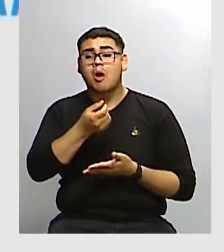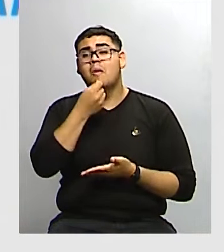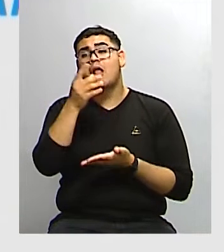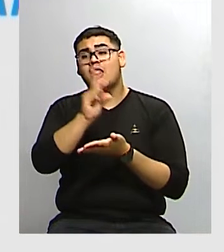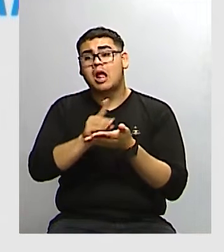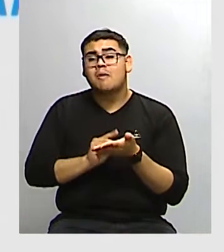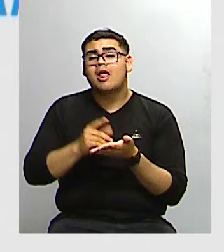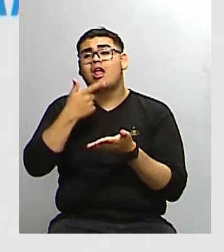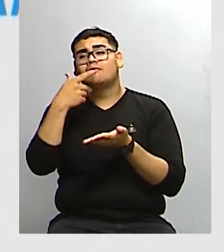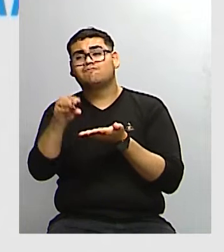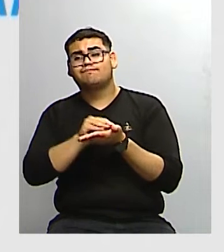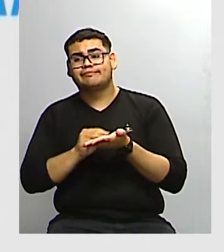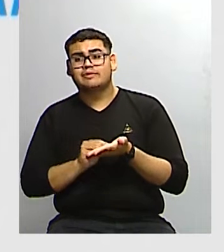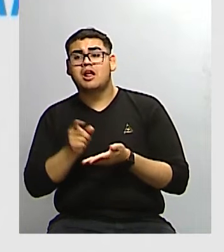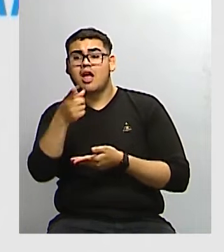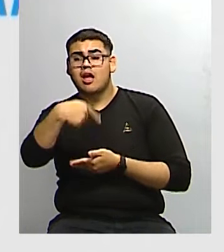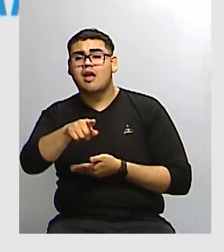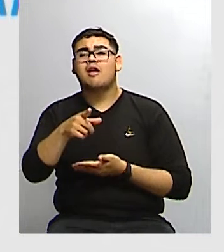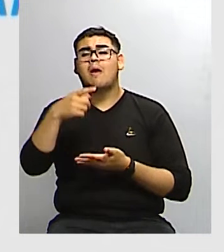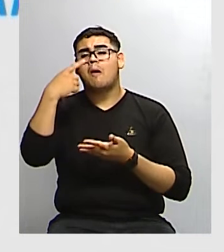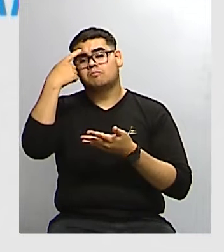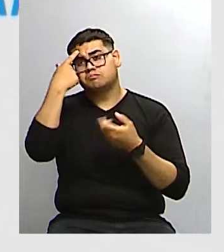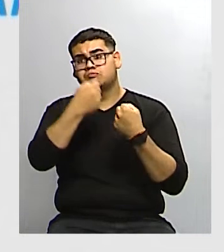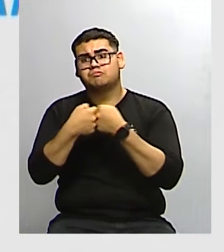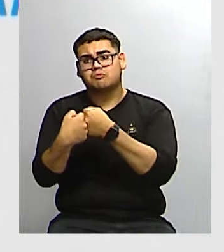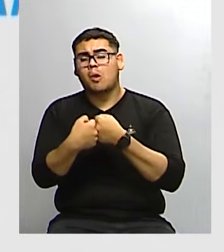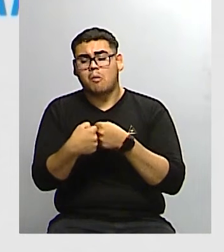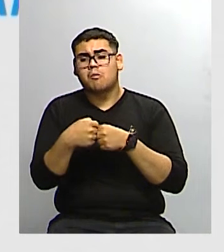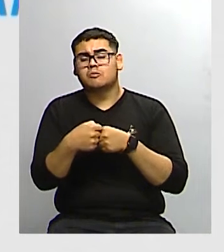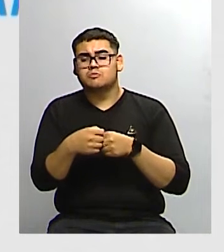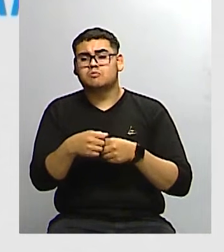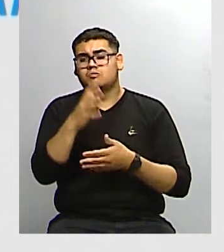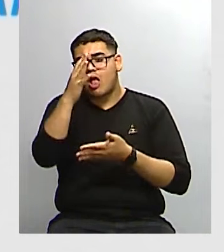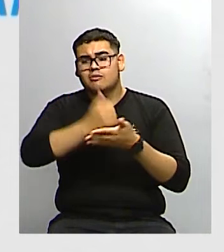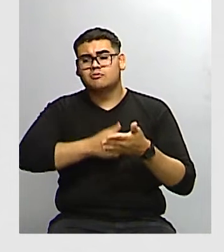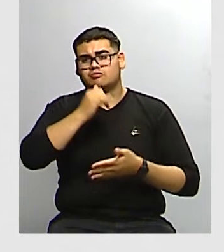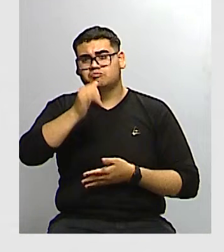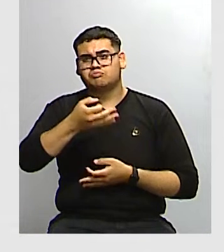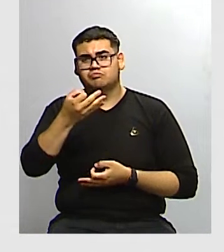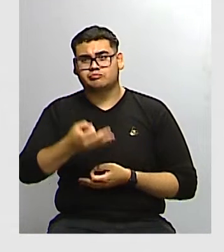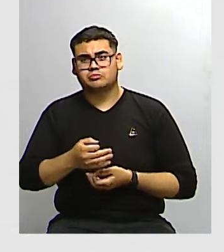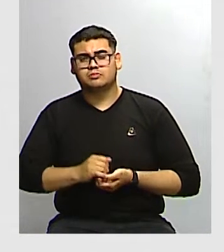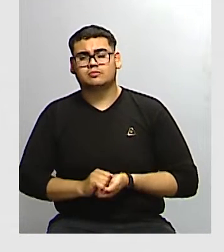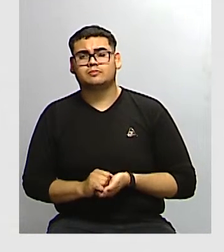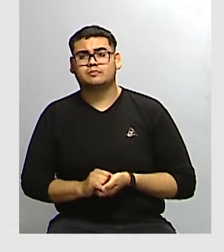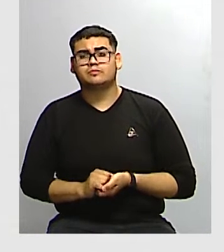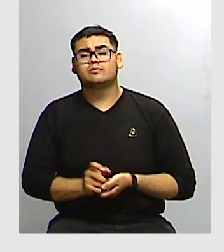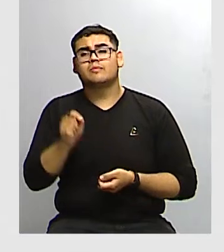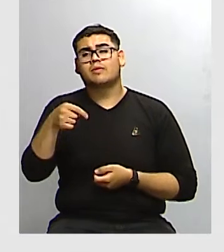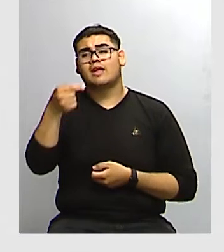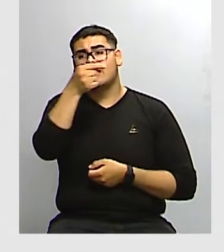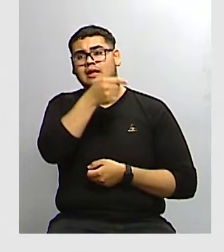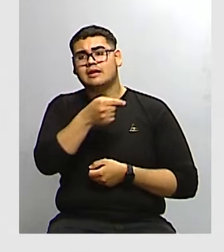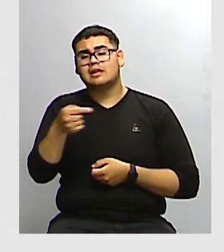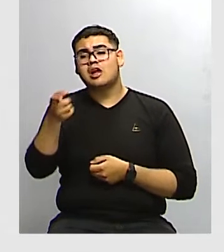en senadores. Hubo un apoyo total realmente, y al transitar esta semana la verdad que